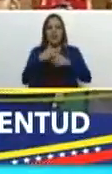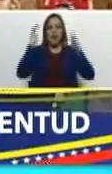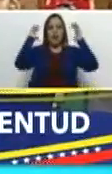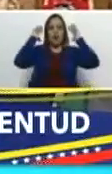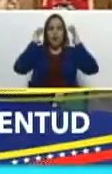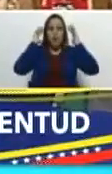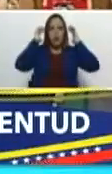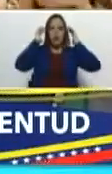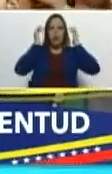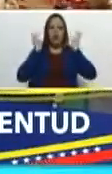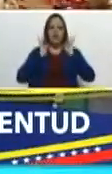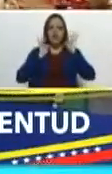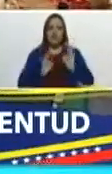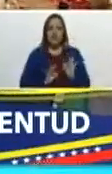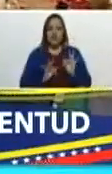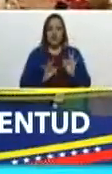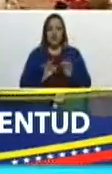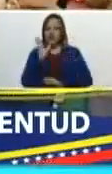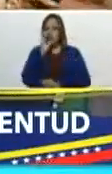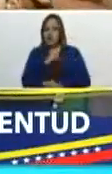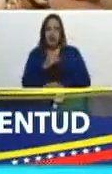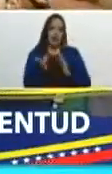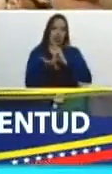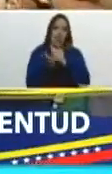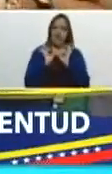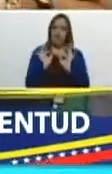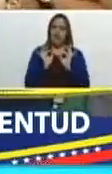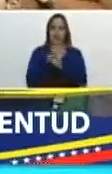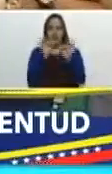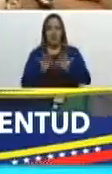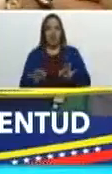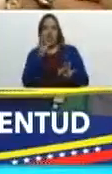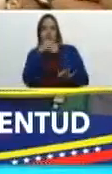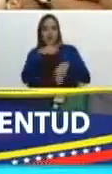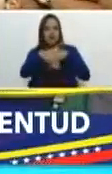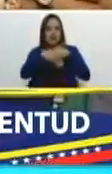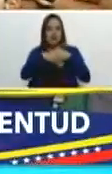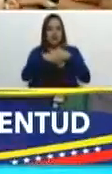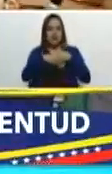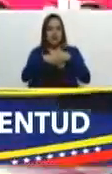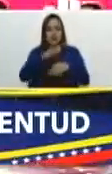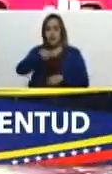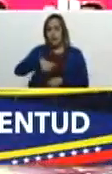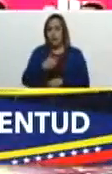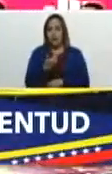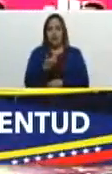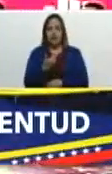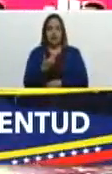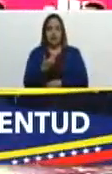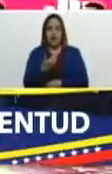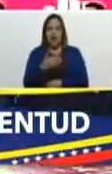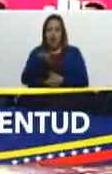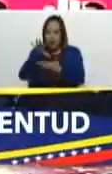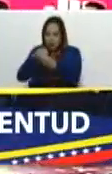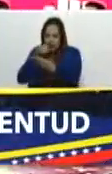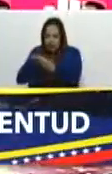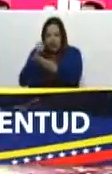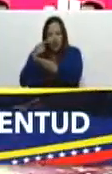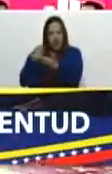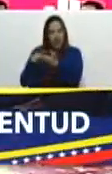físico. No había tantas técnicas, no estaba en las redes sociales donde uno podía apelar y aprender a